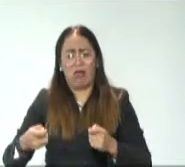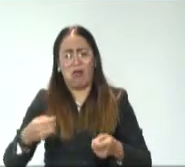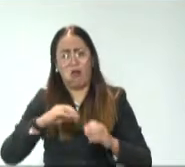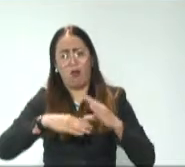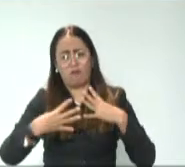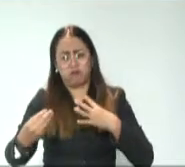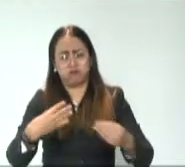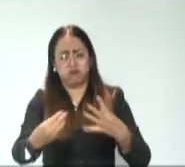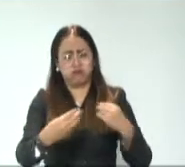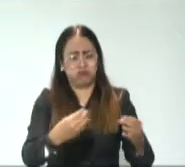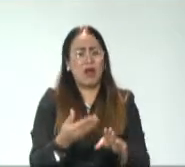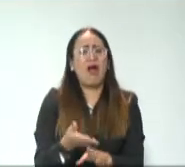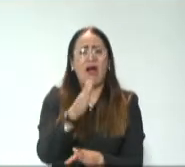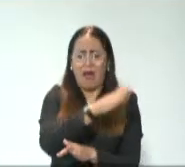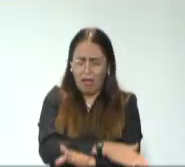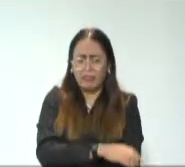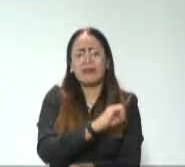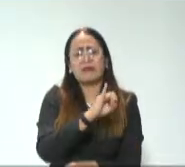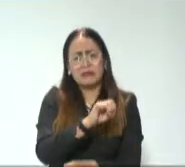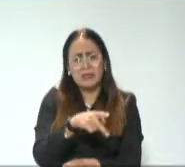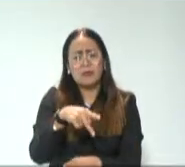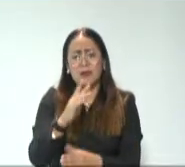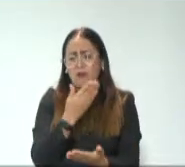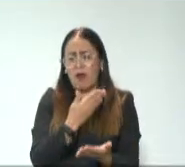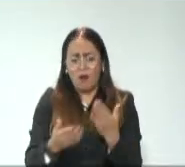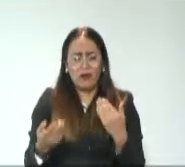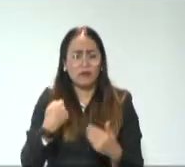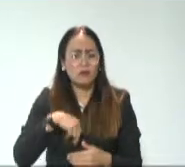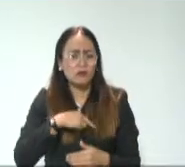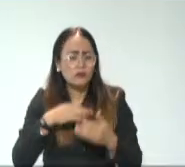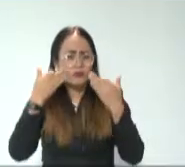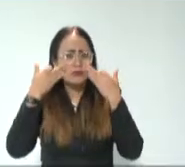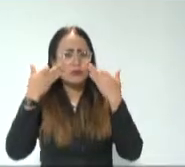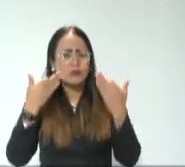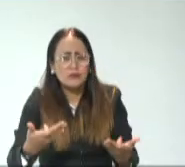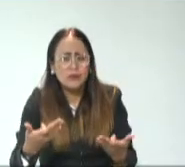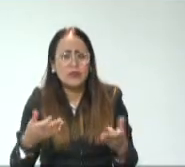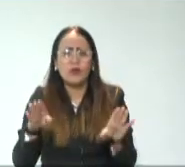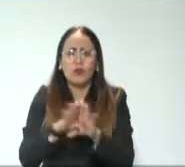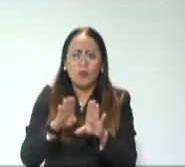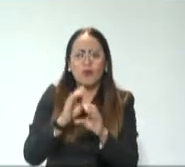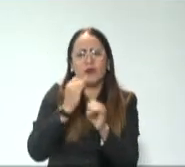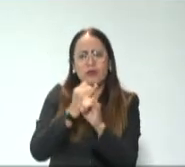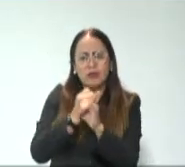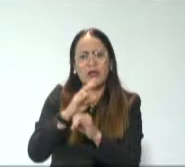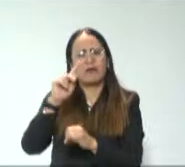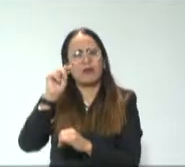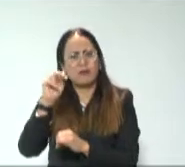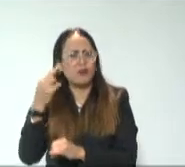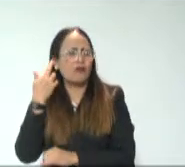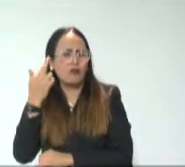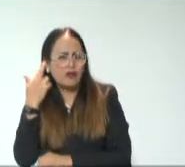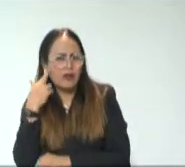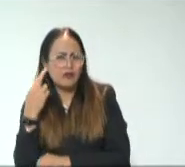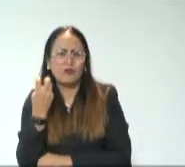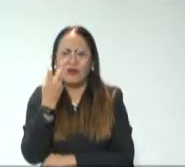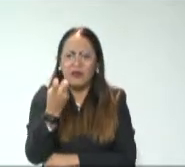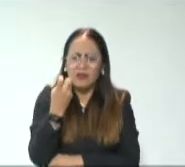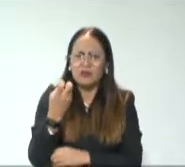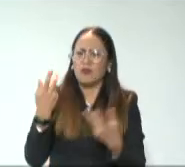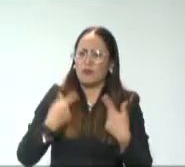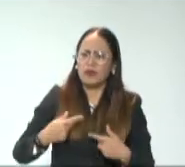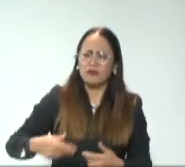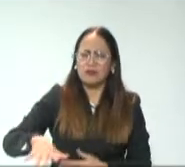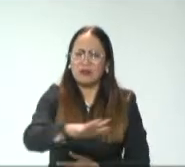históricamente lo han hecho pero ahora lo seguimos en tiempo real con los medios de comunicación justamente Y eso ha ido despertando en México y en